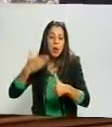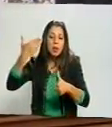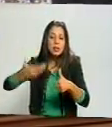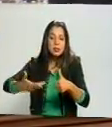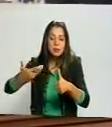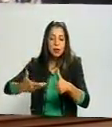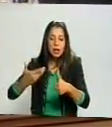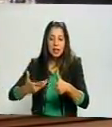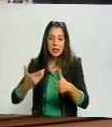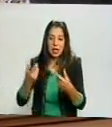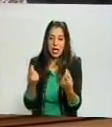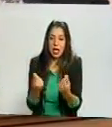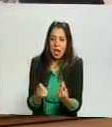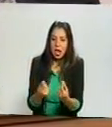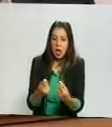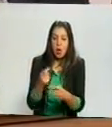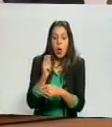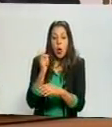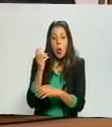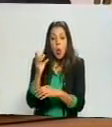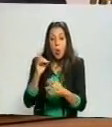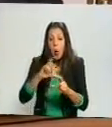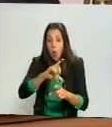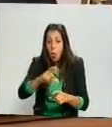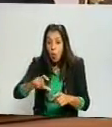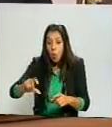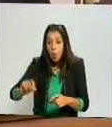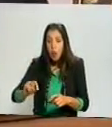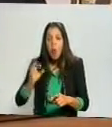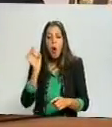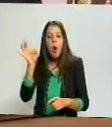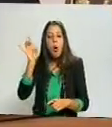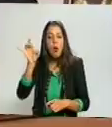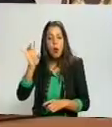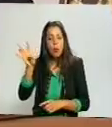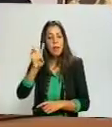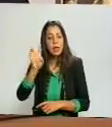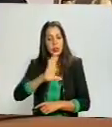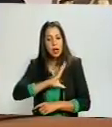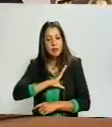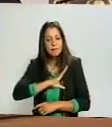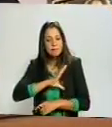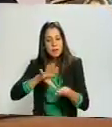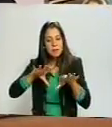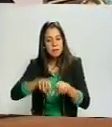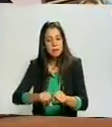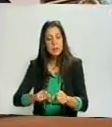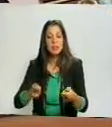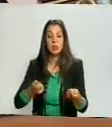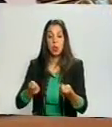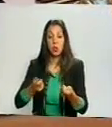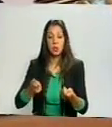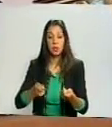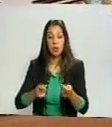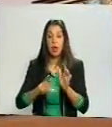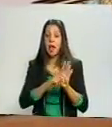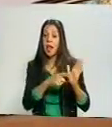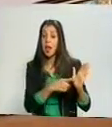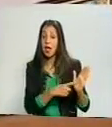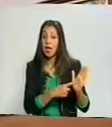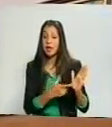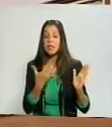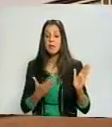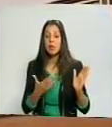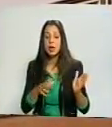la riqueza que significa el arco minero de Guayana. De manera que la aprobación de esta ley y